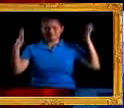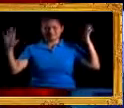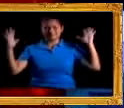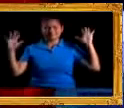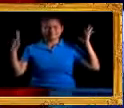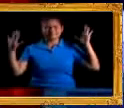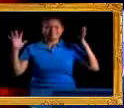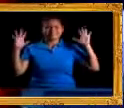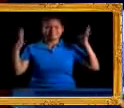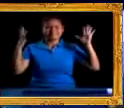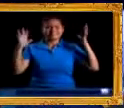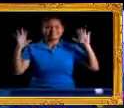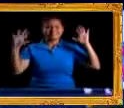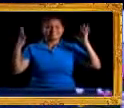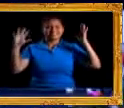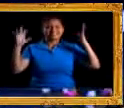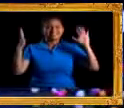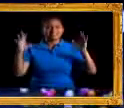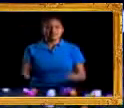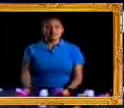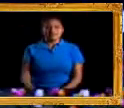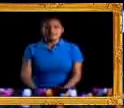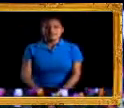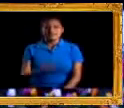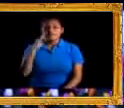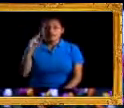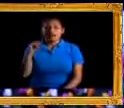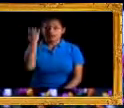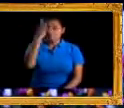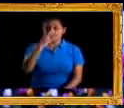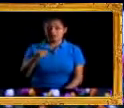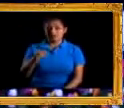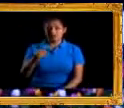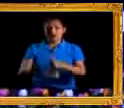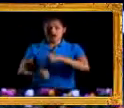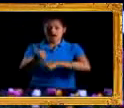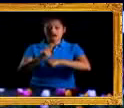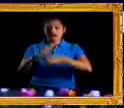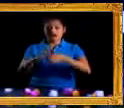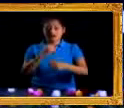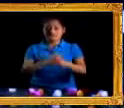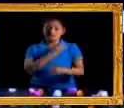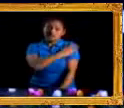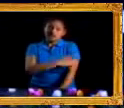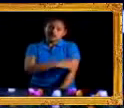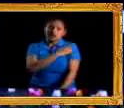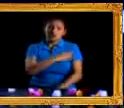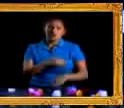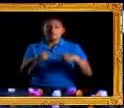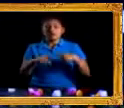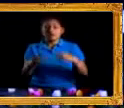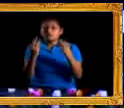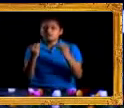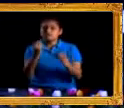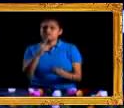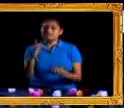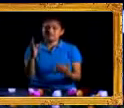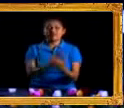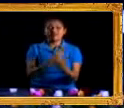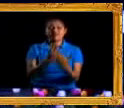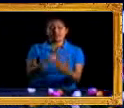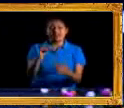Mire qué precioso año de la misericordia. Pero a muchos, dice la Escritura, que